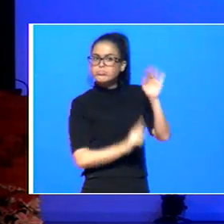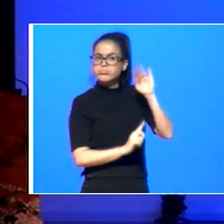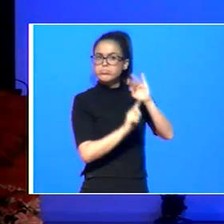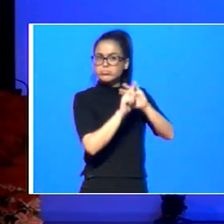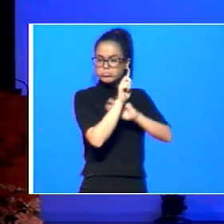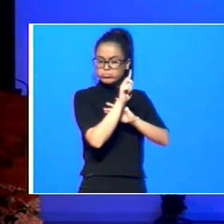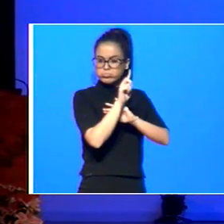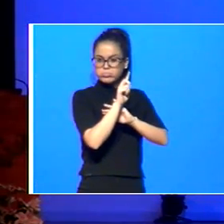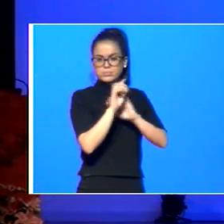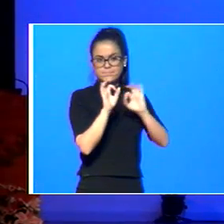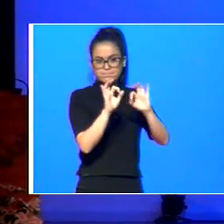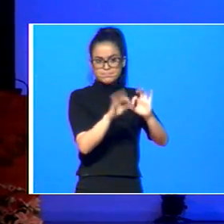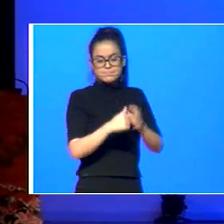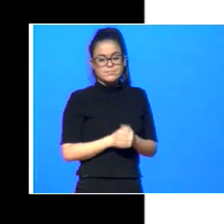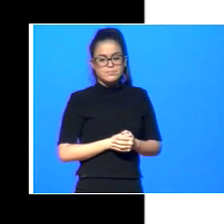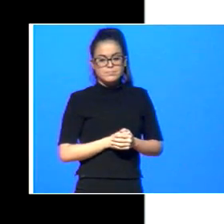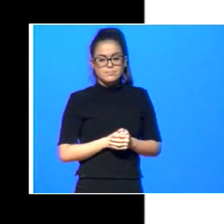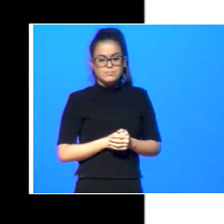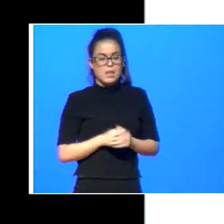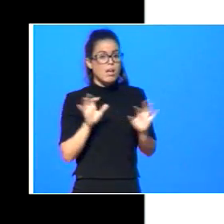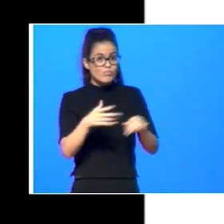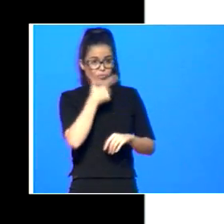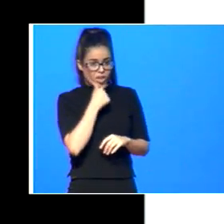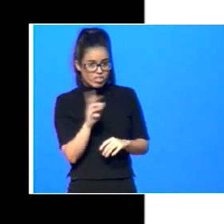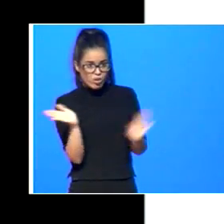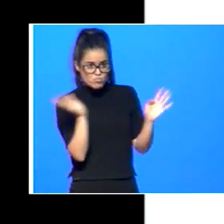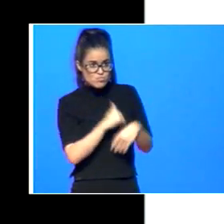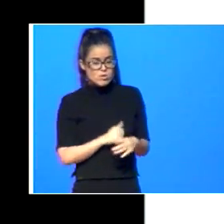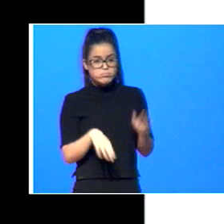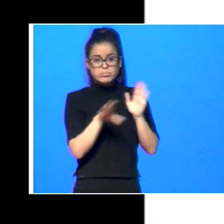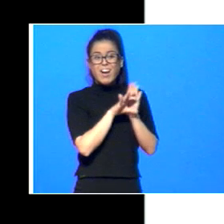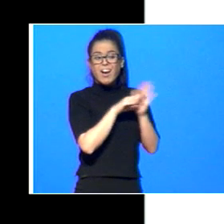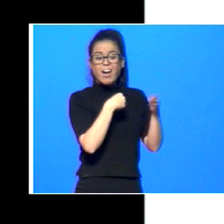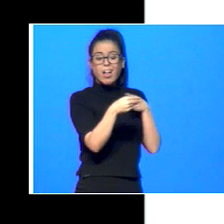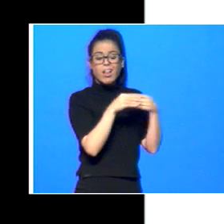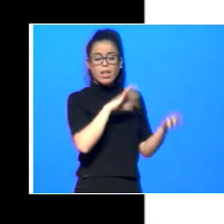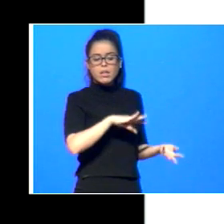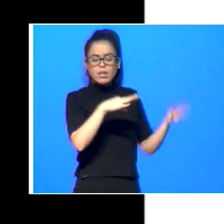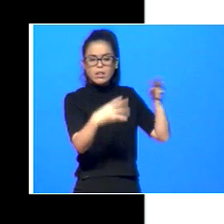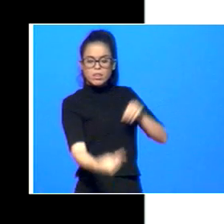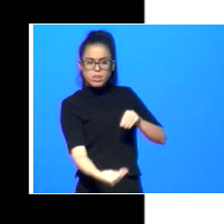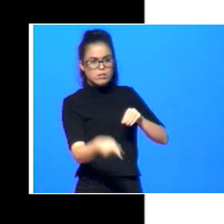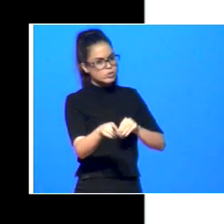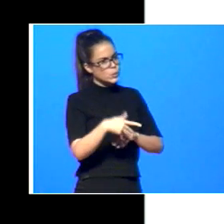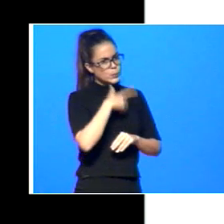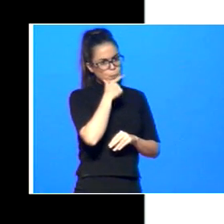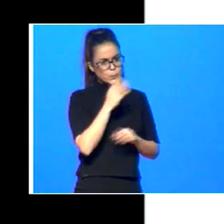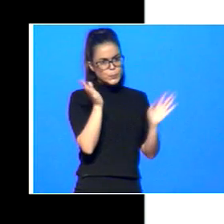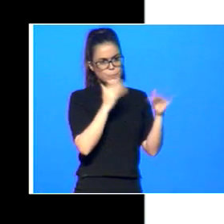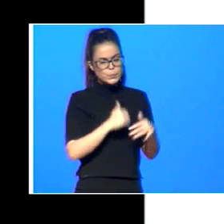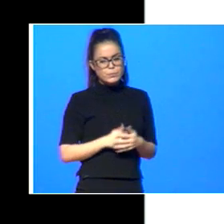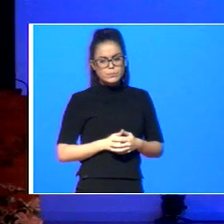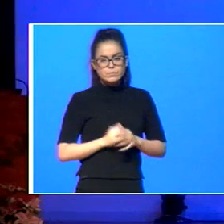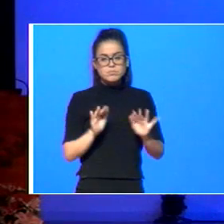batetako malgutasuna. Eta hori ez da inerreza. Kurrikuluna moldatzi horretara ez da inerreza. Baina bueno,